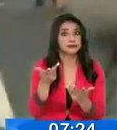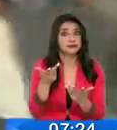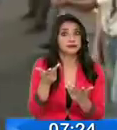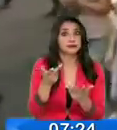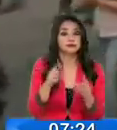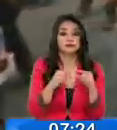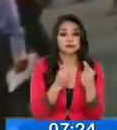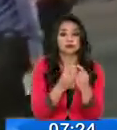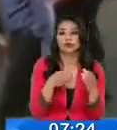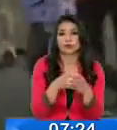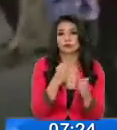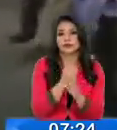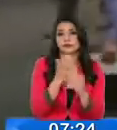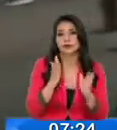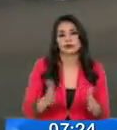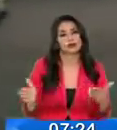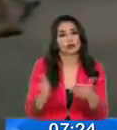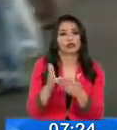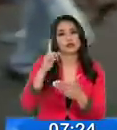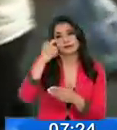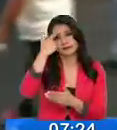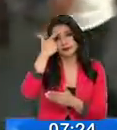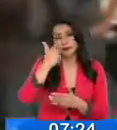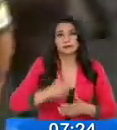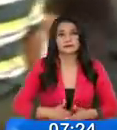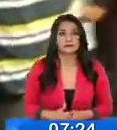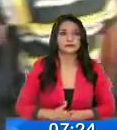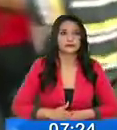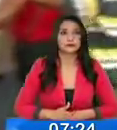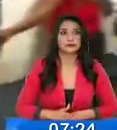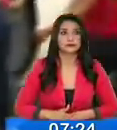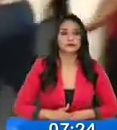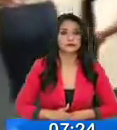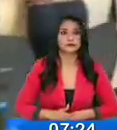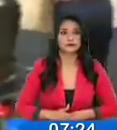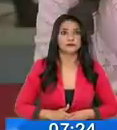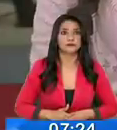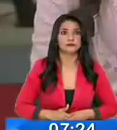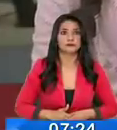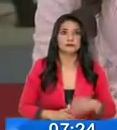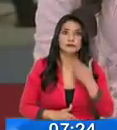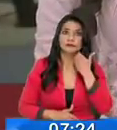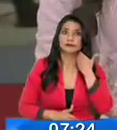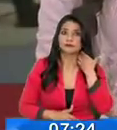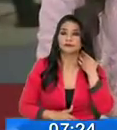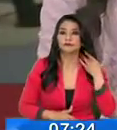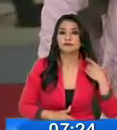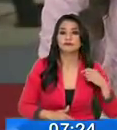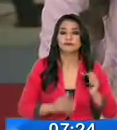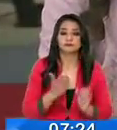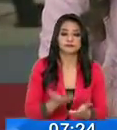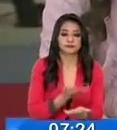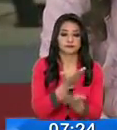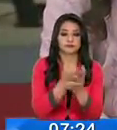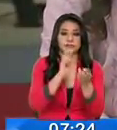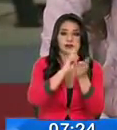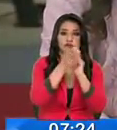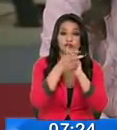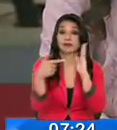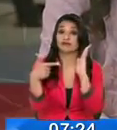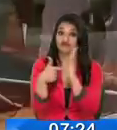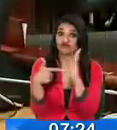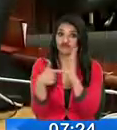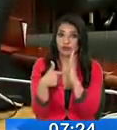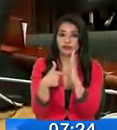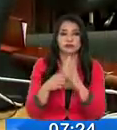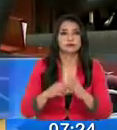único frente que está en contra, informó Jorge Escobar. Y el proyecto de reforma tributaria, también conocido como